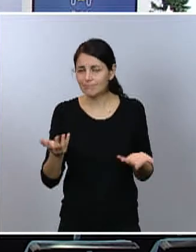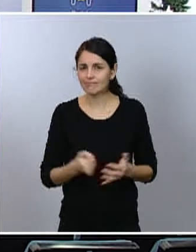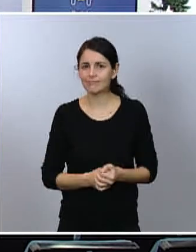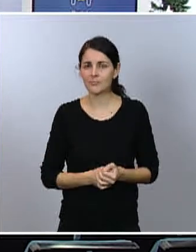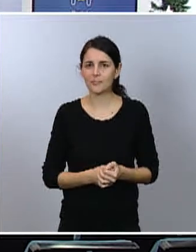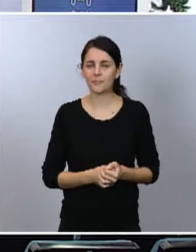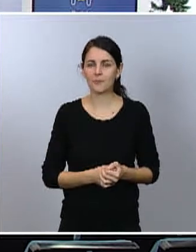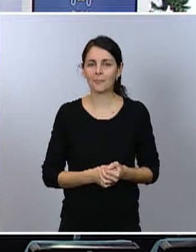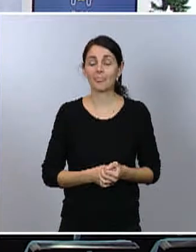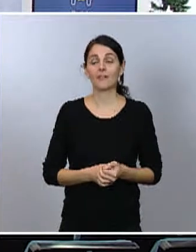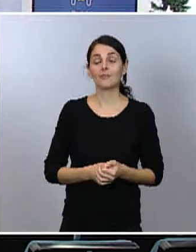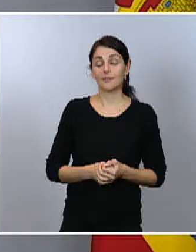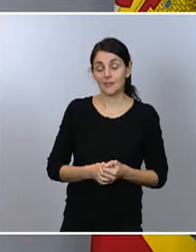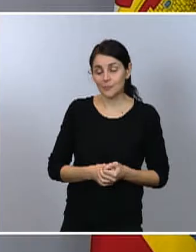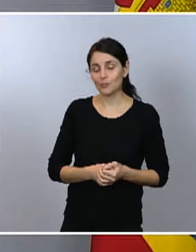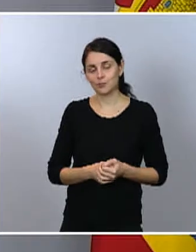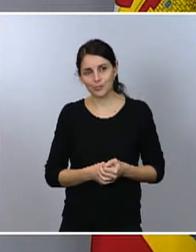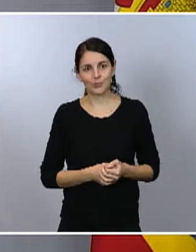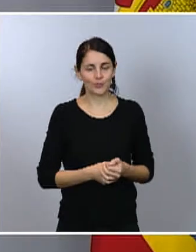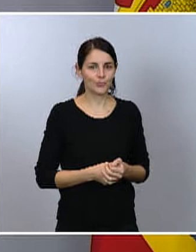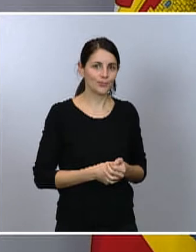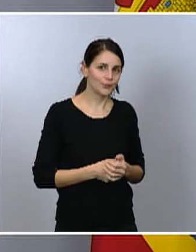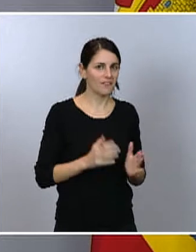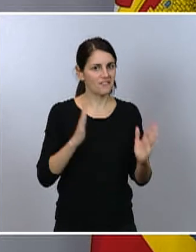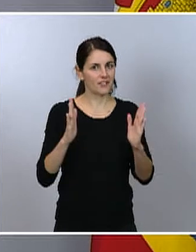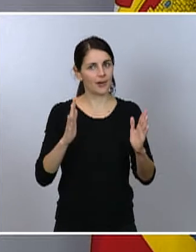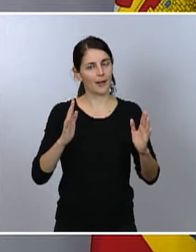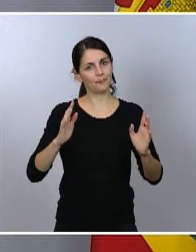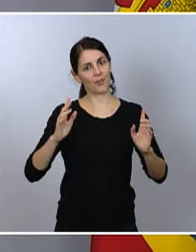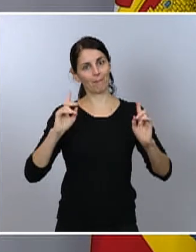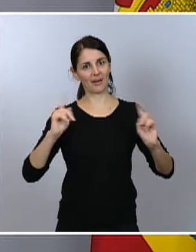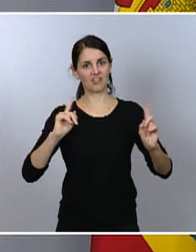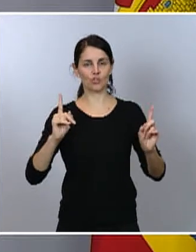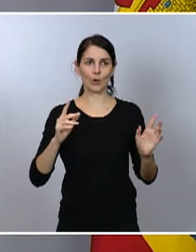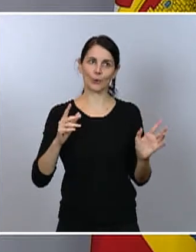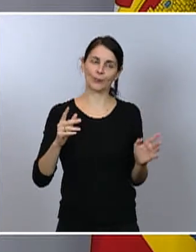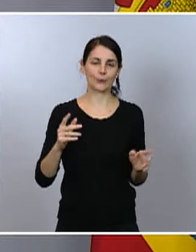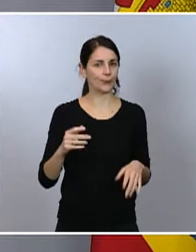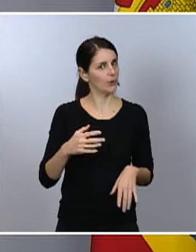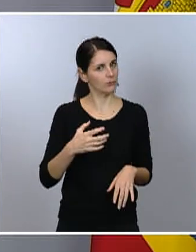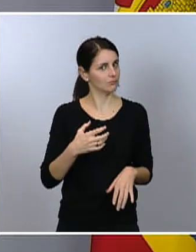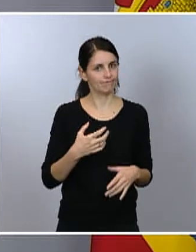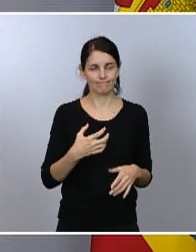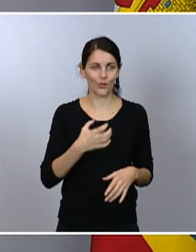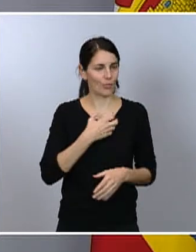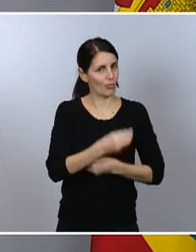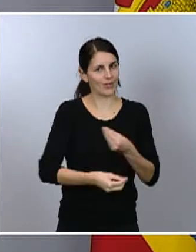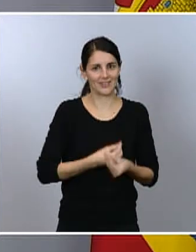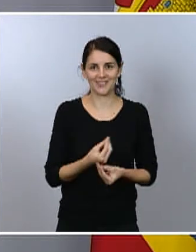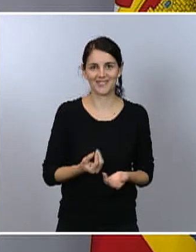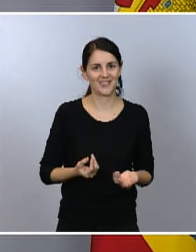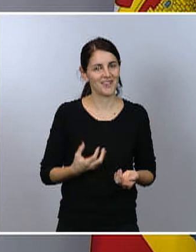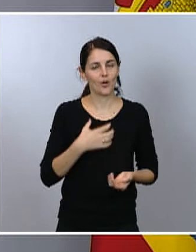fase de predicción no se puede hacer o no sería muy exacta partiendo solo del